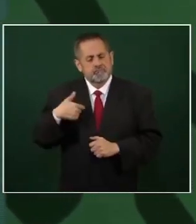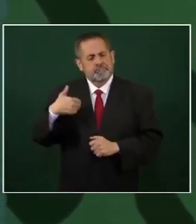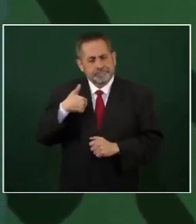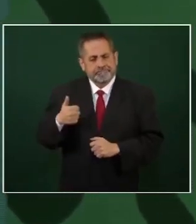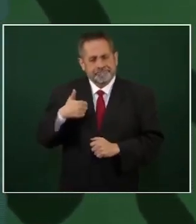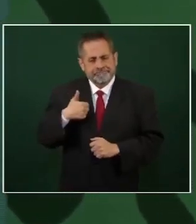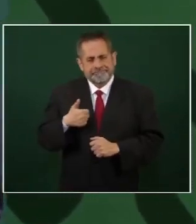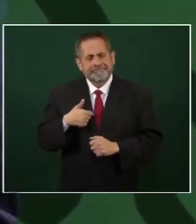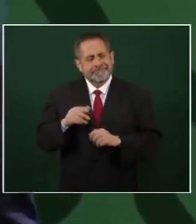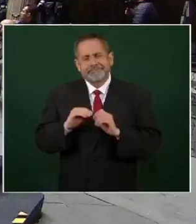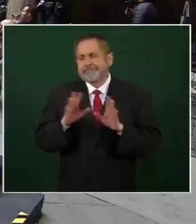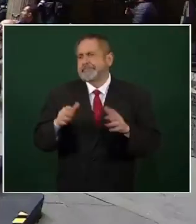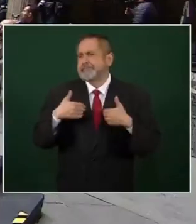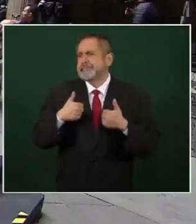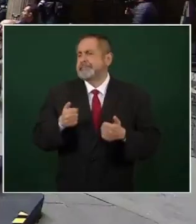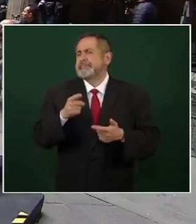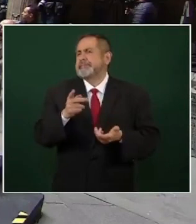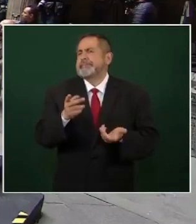hay